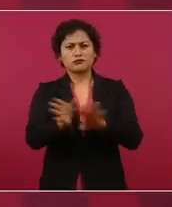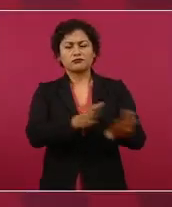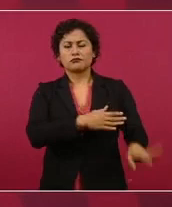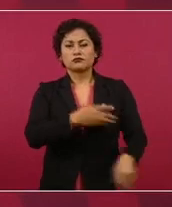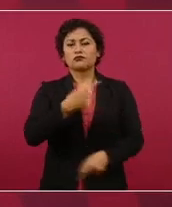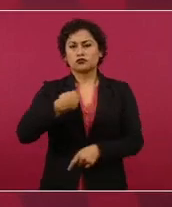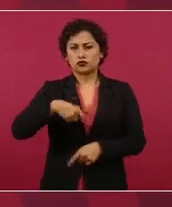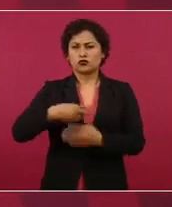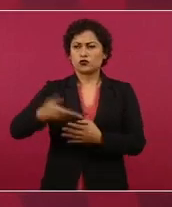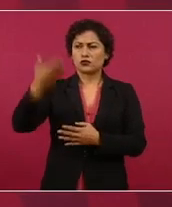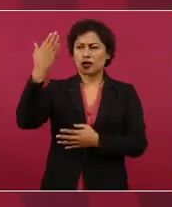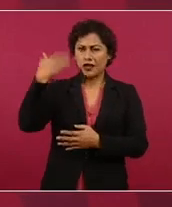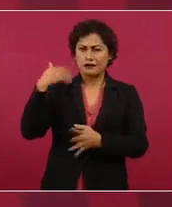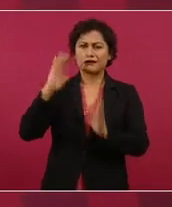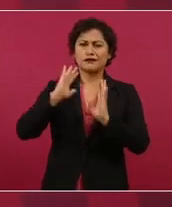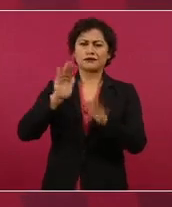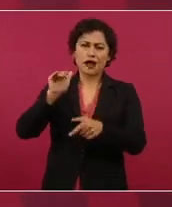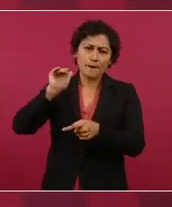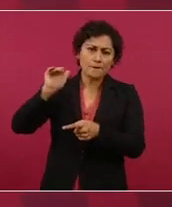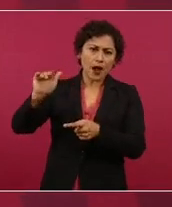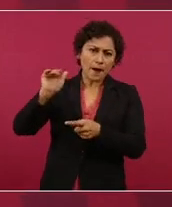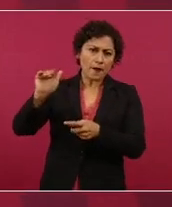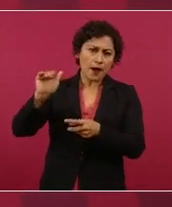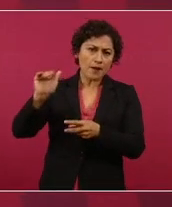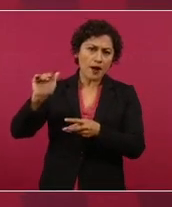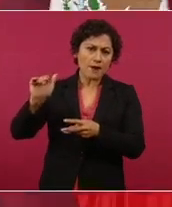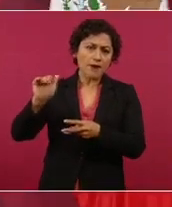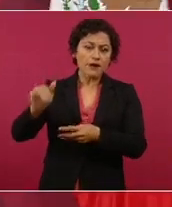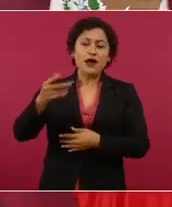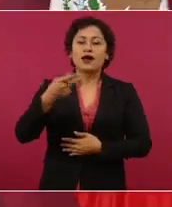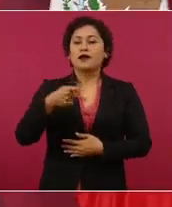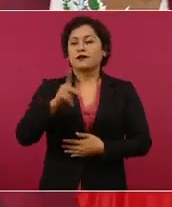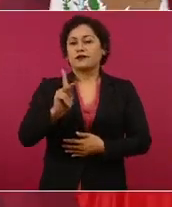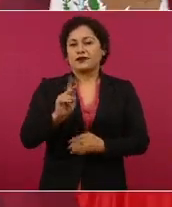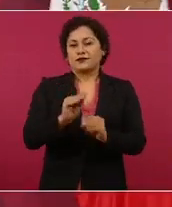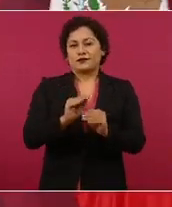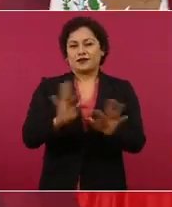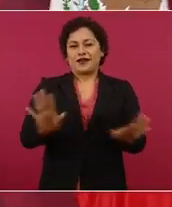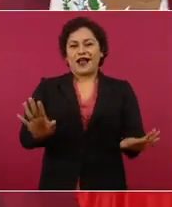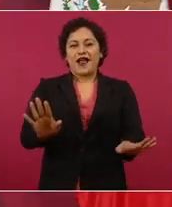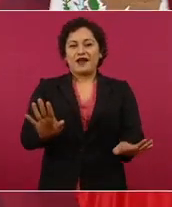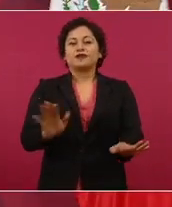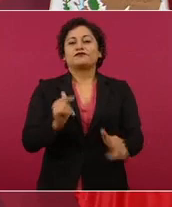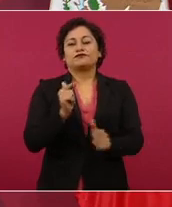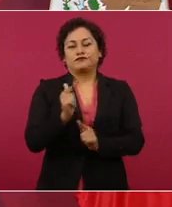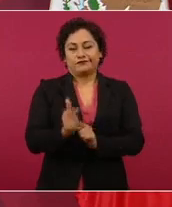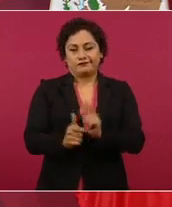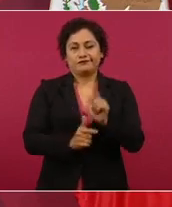principio. Lo que pasa es que lleva tiempo, se ha avanzado, ¿no?